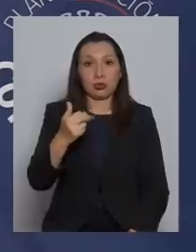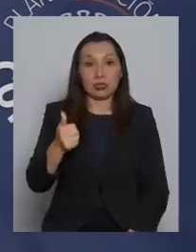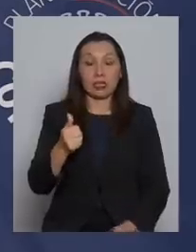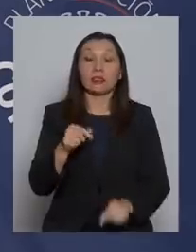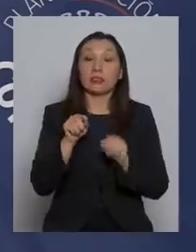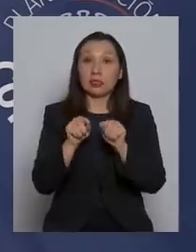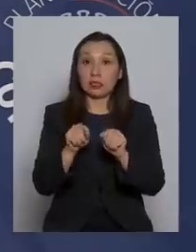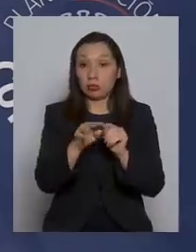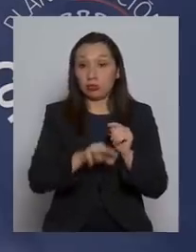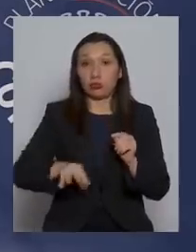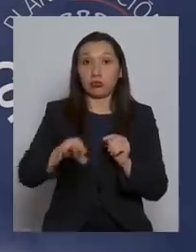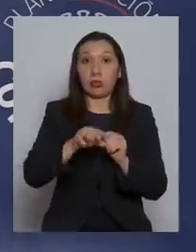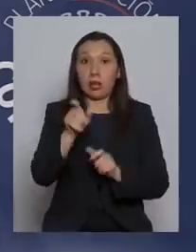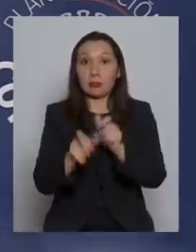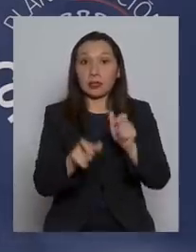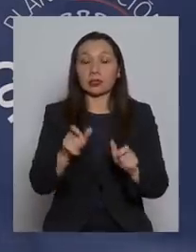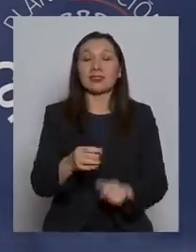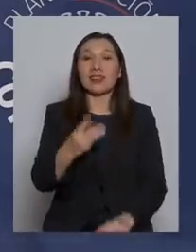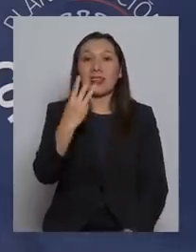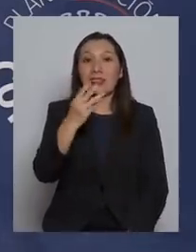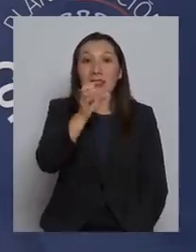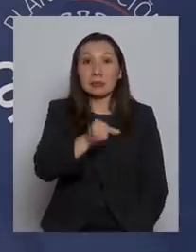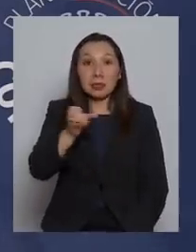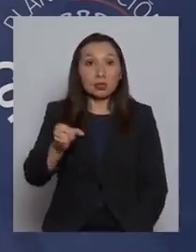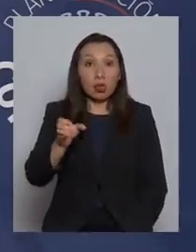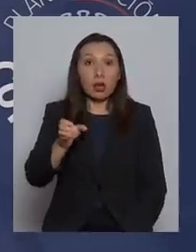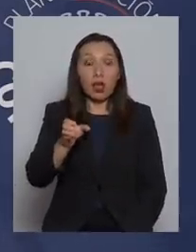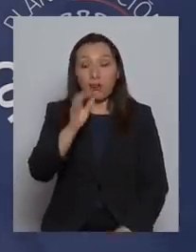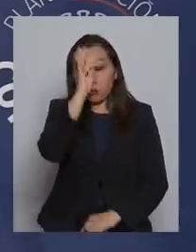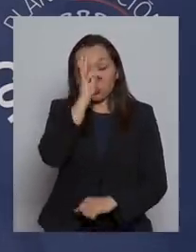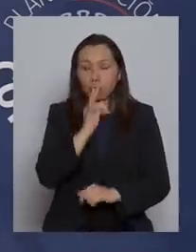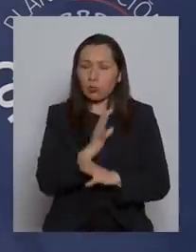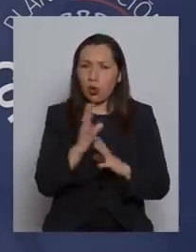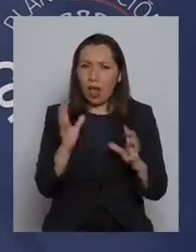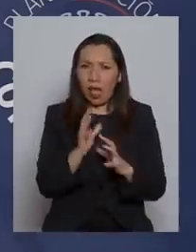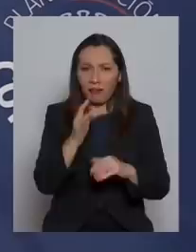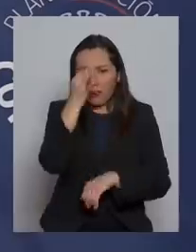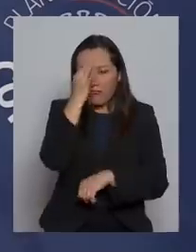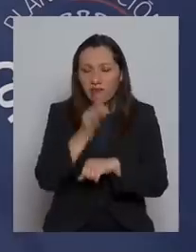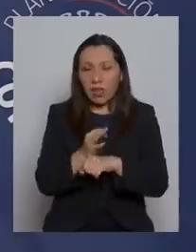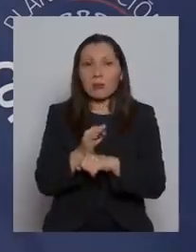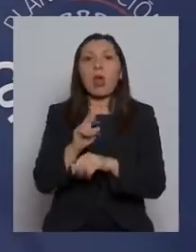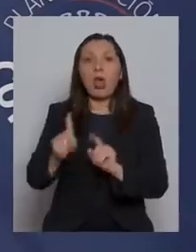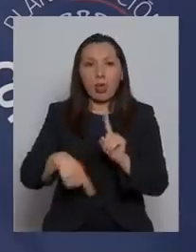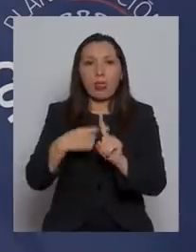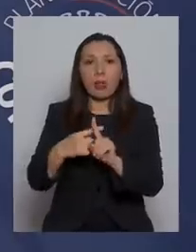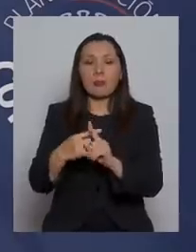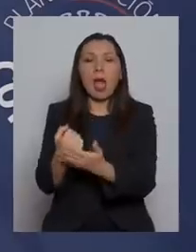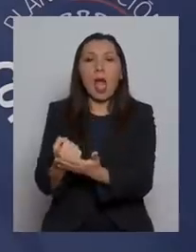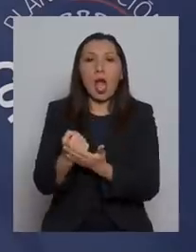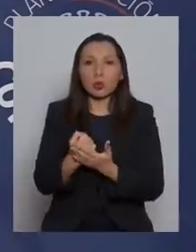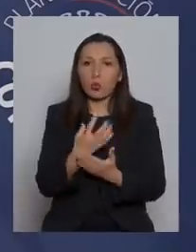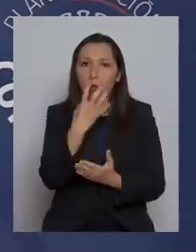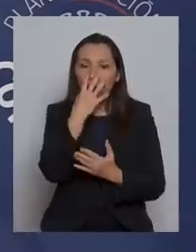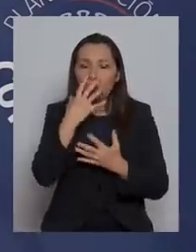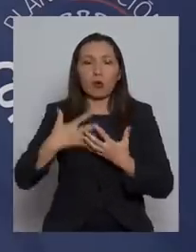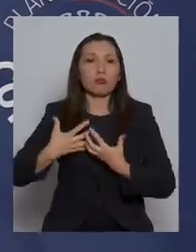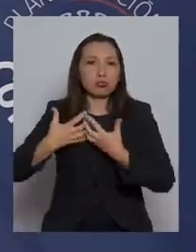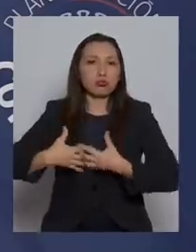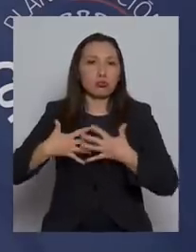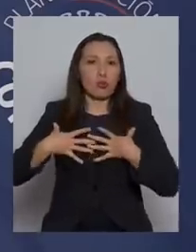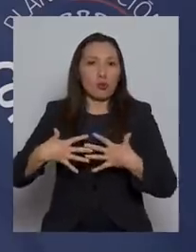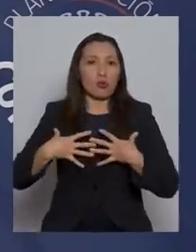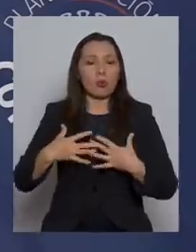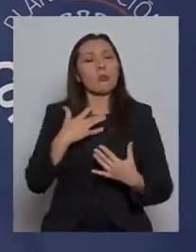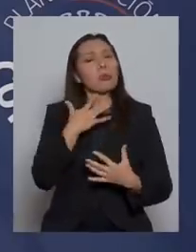estos 286, 3 pacientes se encuentran bastante graves, conectados a ventilación mecánica. ¿Y